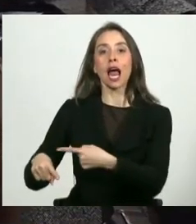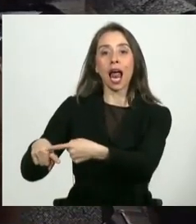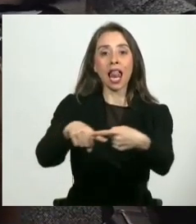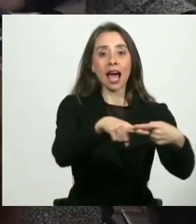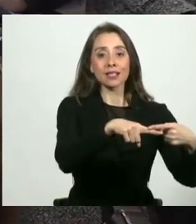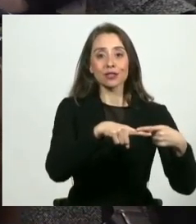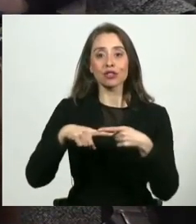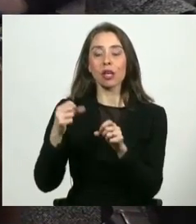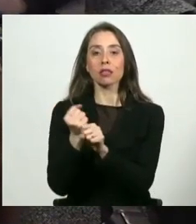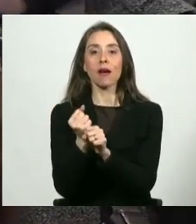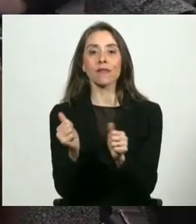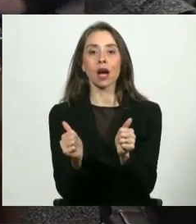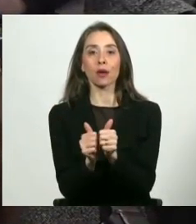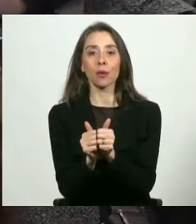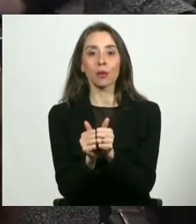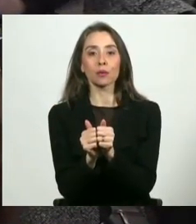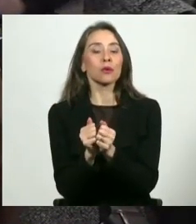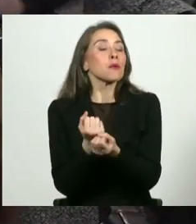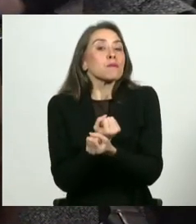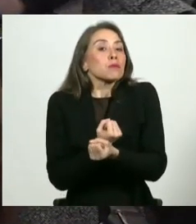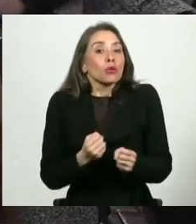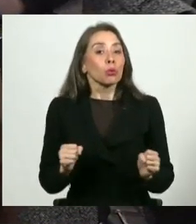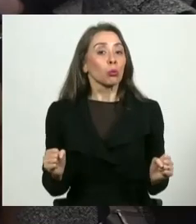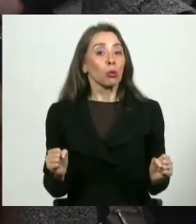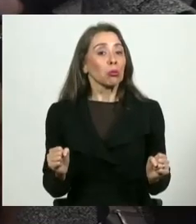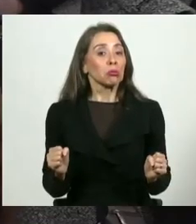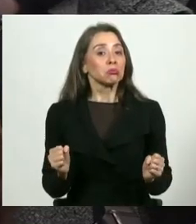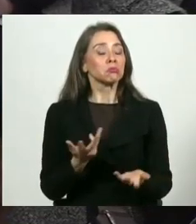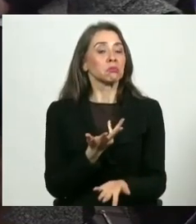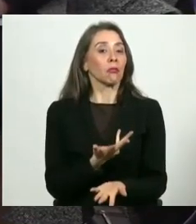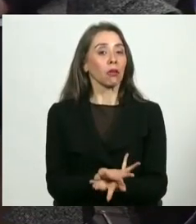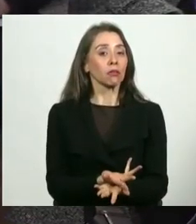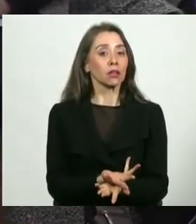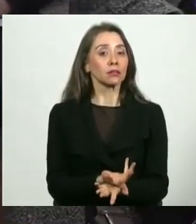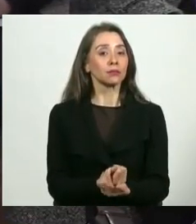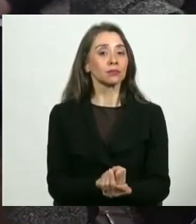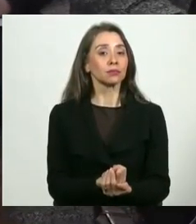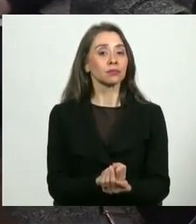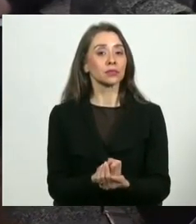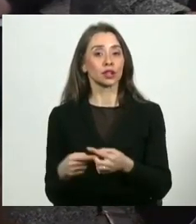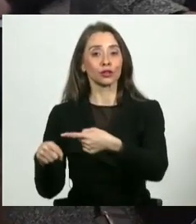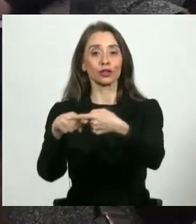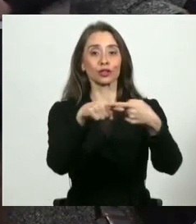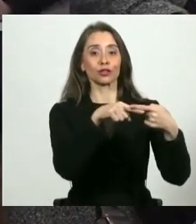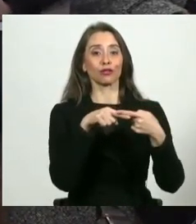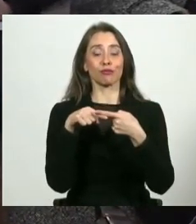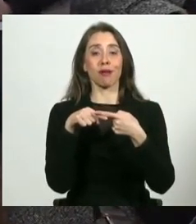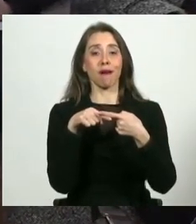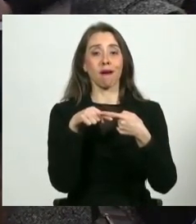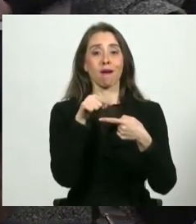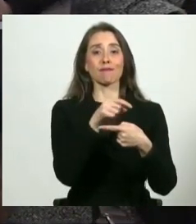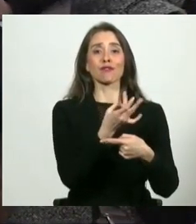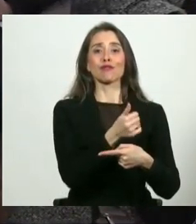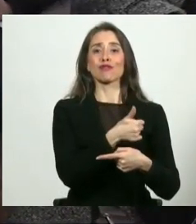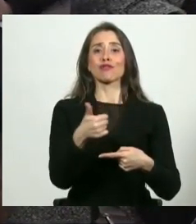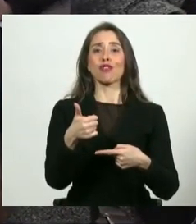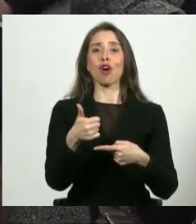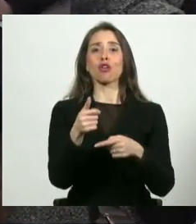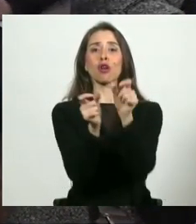conjunto. No puede existir una sociedad en la que solamente